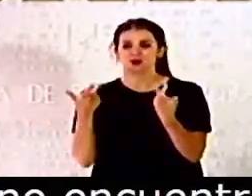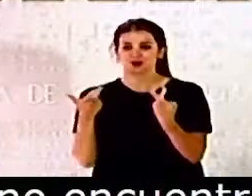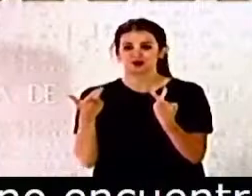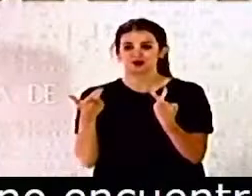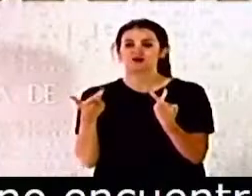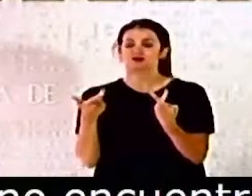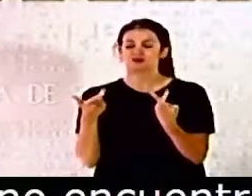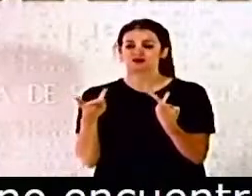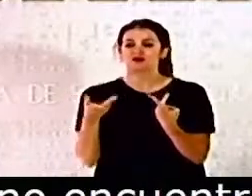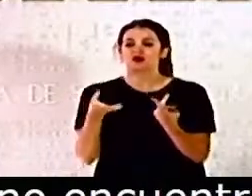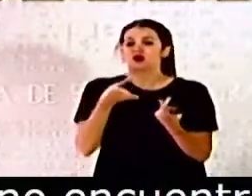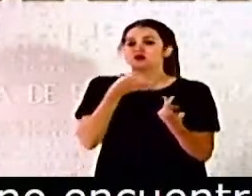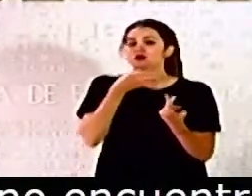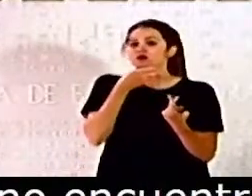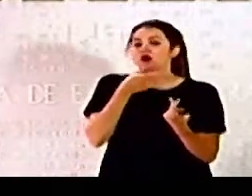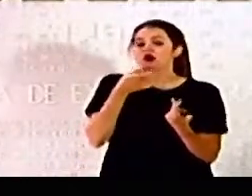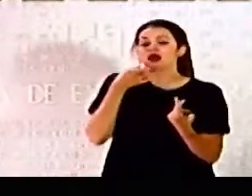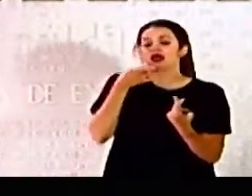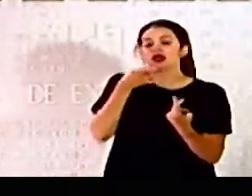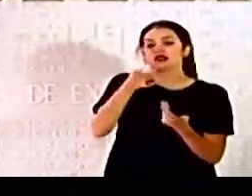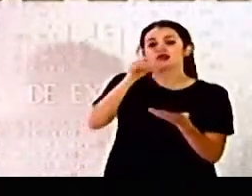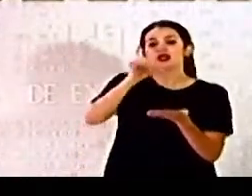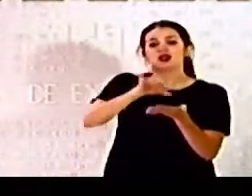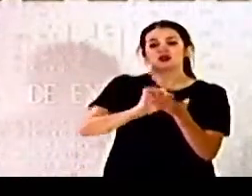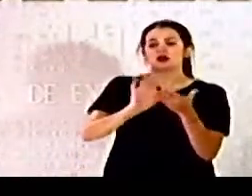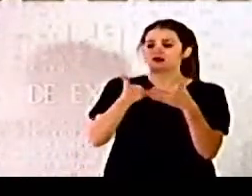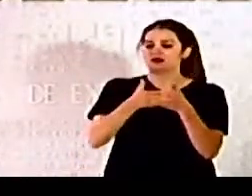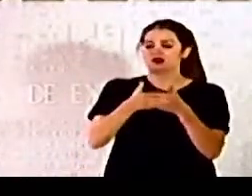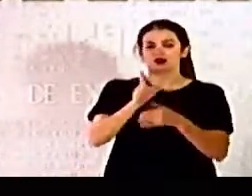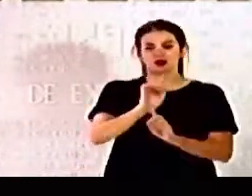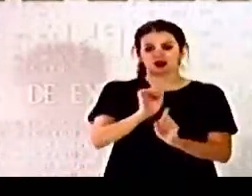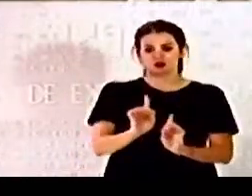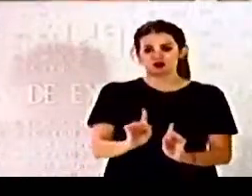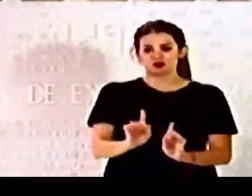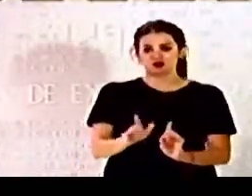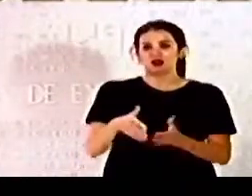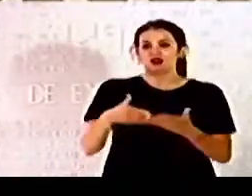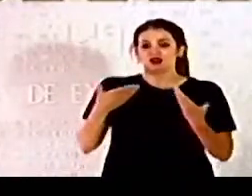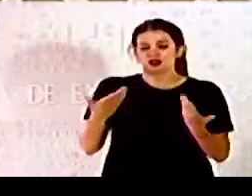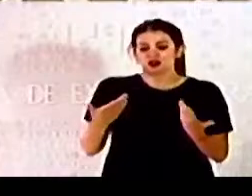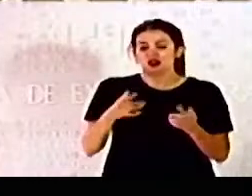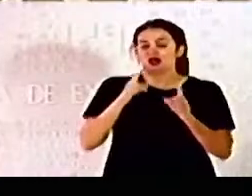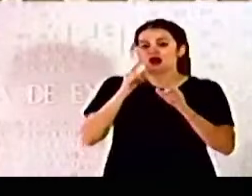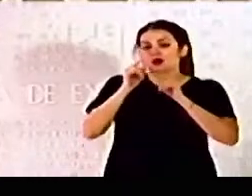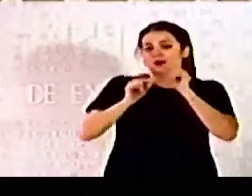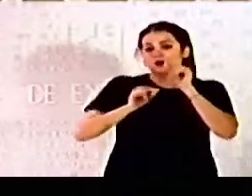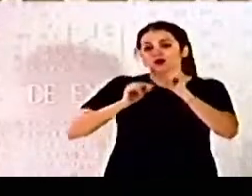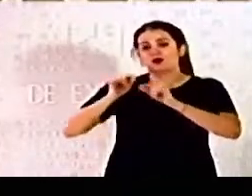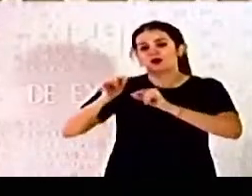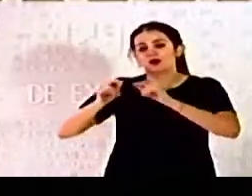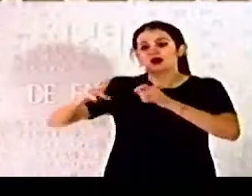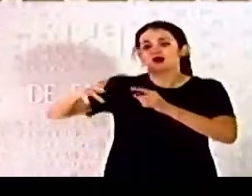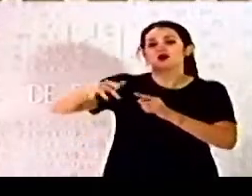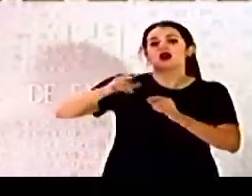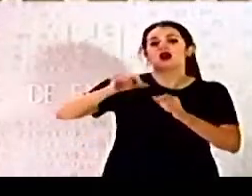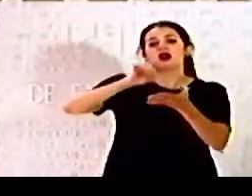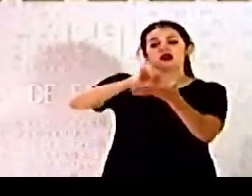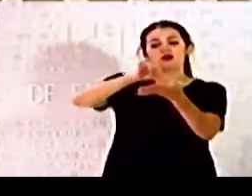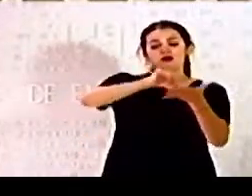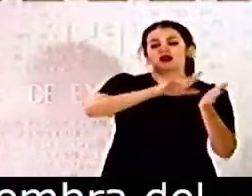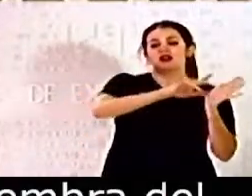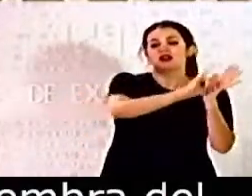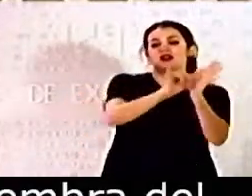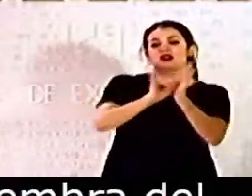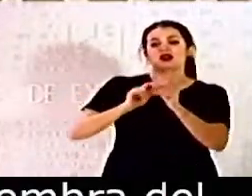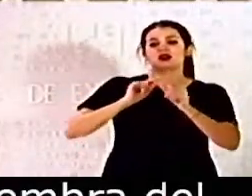porque además no está perimetrada. Con lo cual, lo único que estás haciendo es una siembra del virus en las localidades de alrededor.